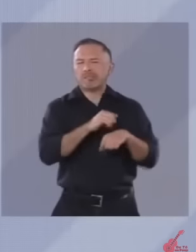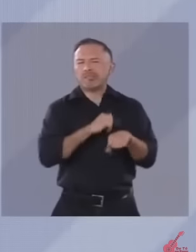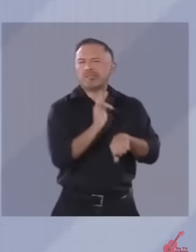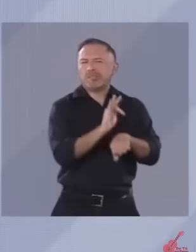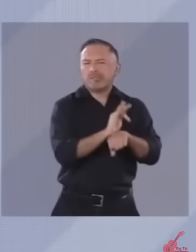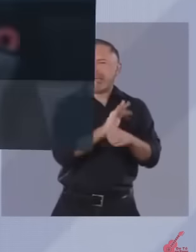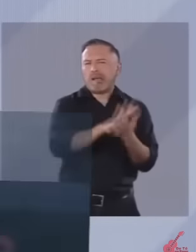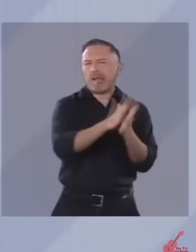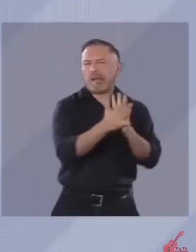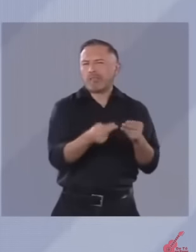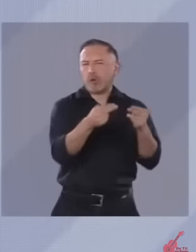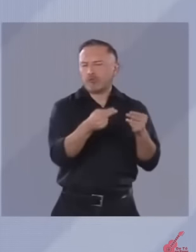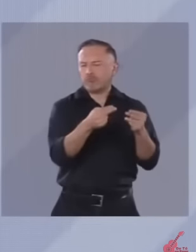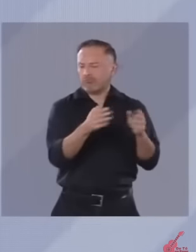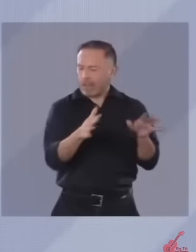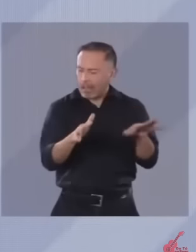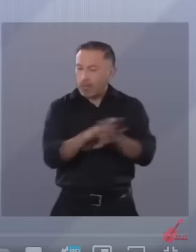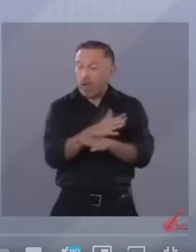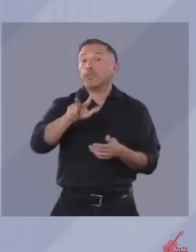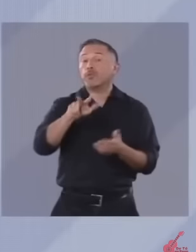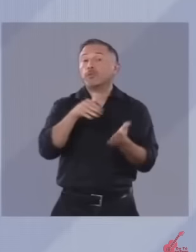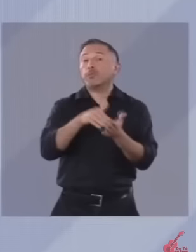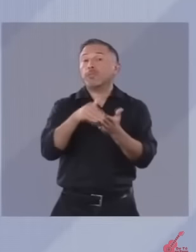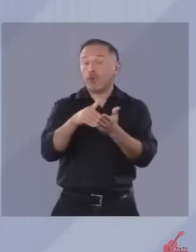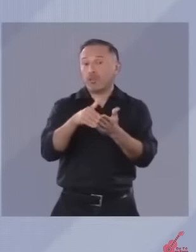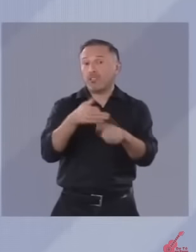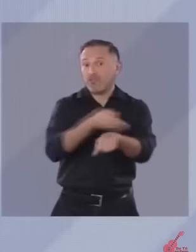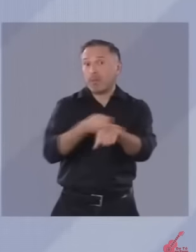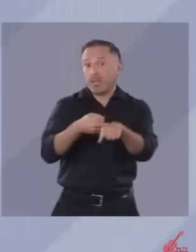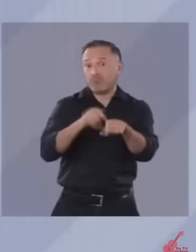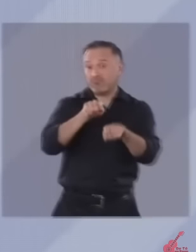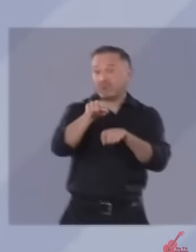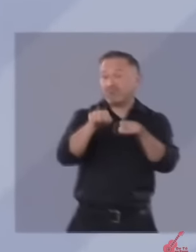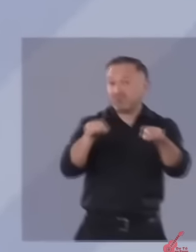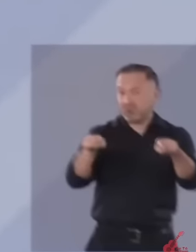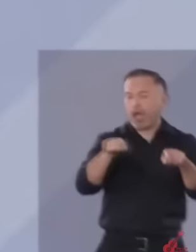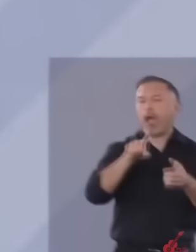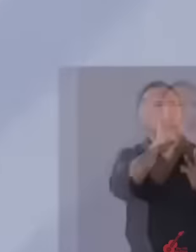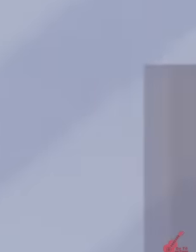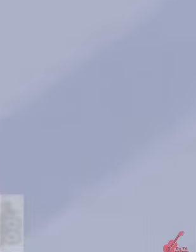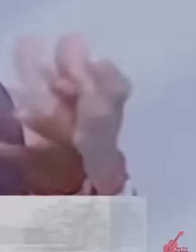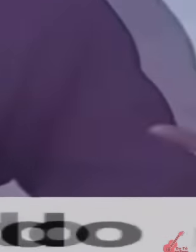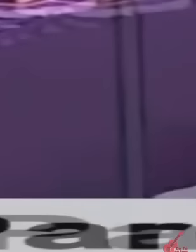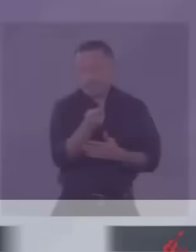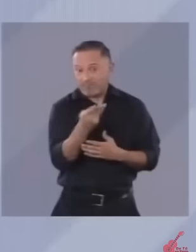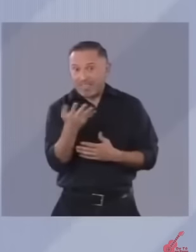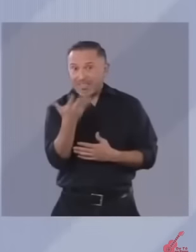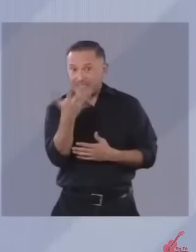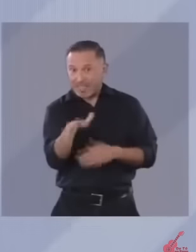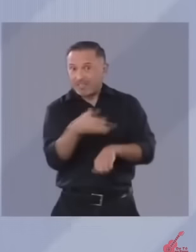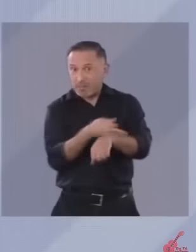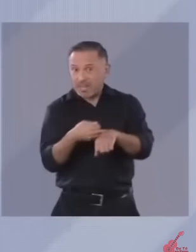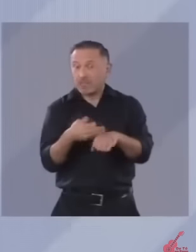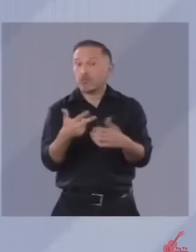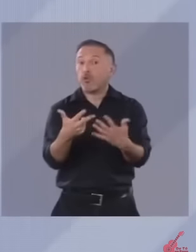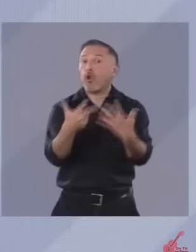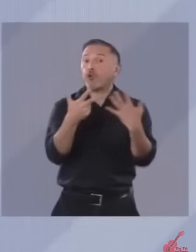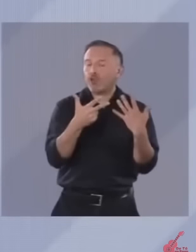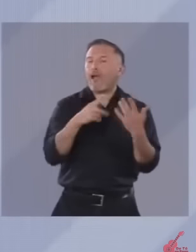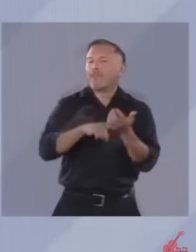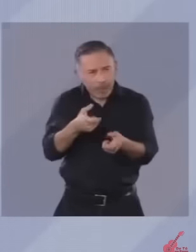hoy, 28 millones de trapitos reciben un programa de circuncisión masiva y de manera